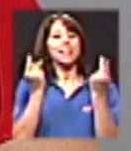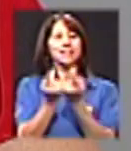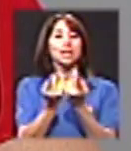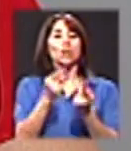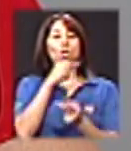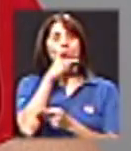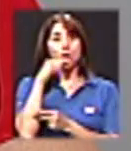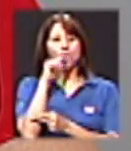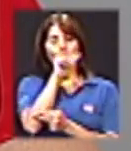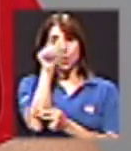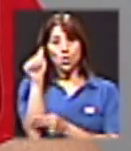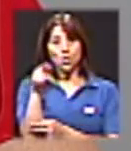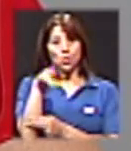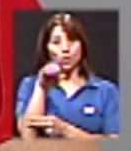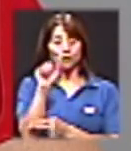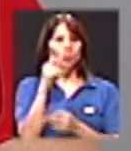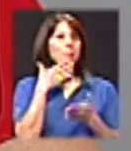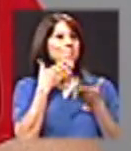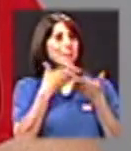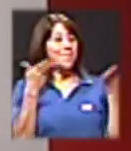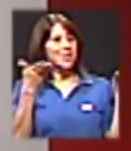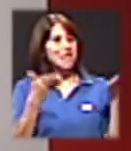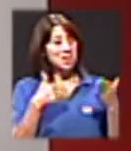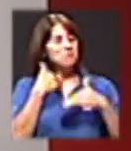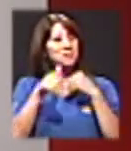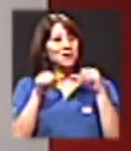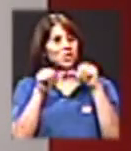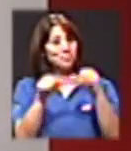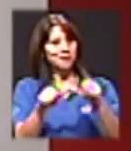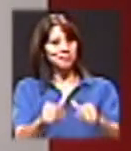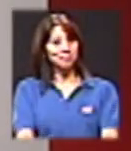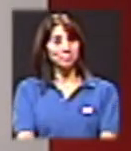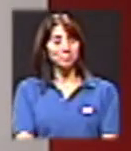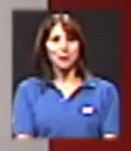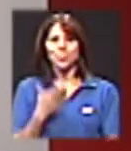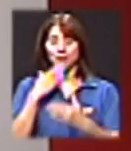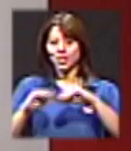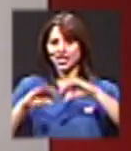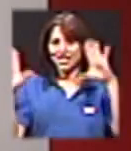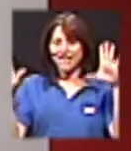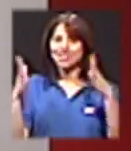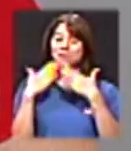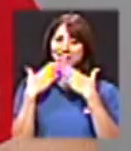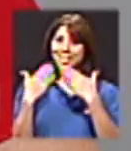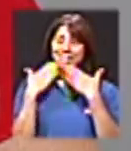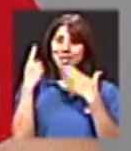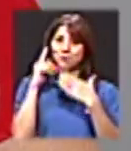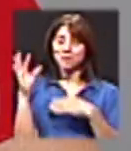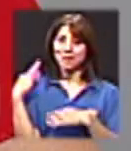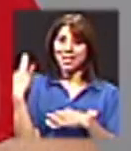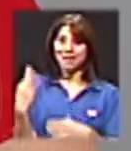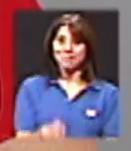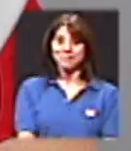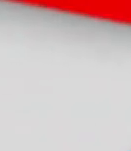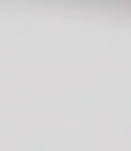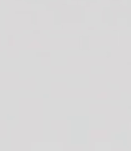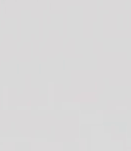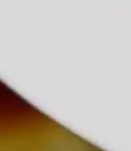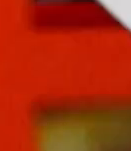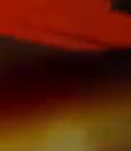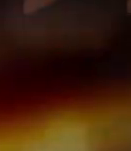Bienvenida, doña Patricia, y regresamos una vez que el canal nos invite a hacerlo. Muy buenos días, don Rafael, y muchas gracias por invitarme.